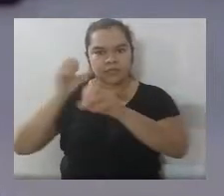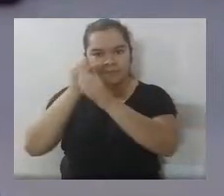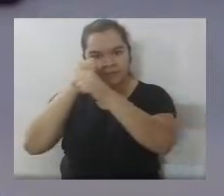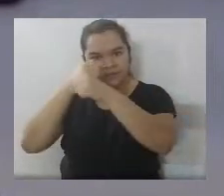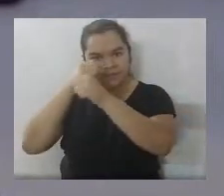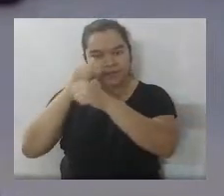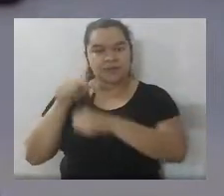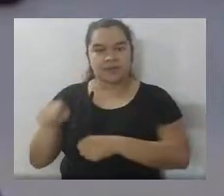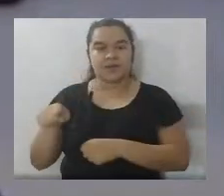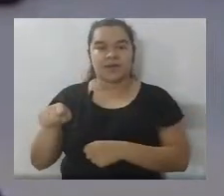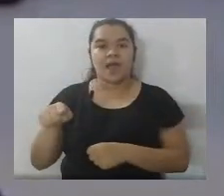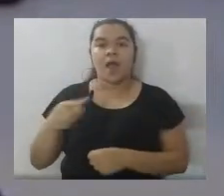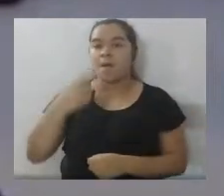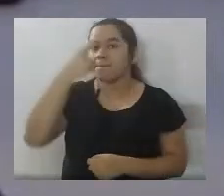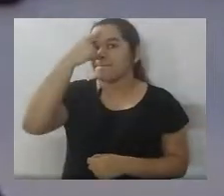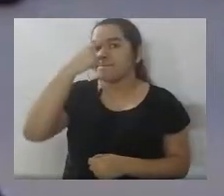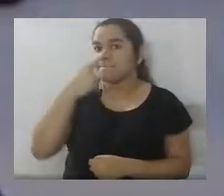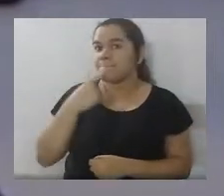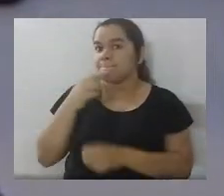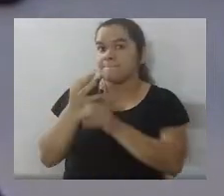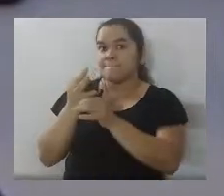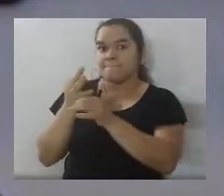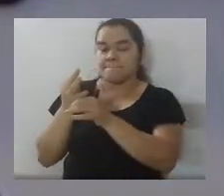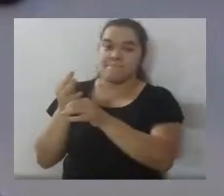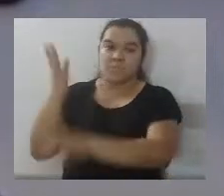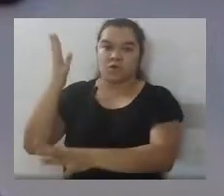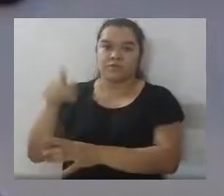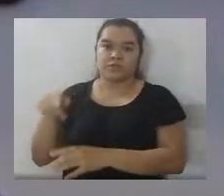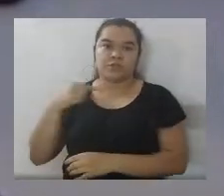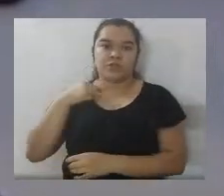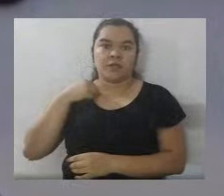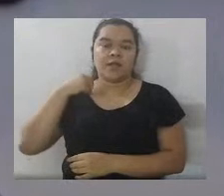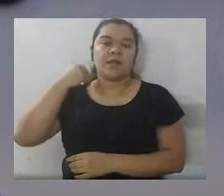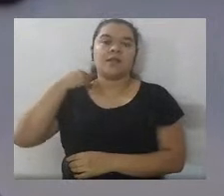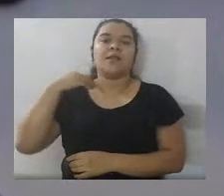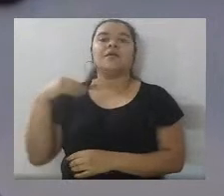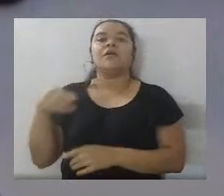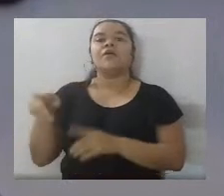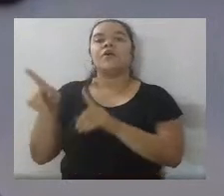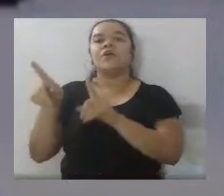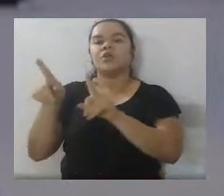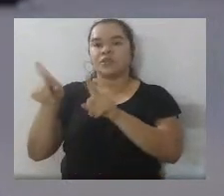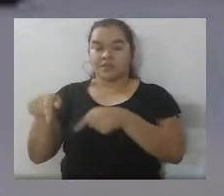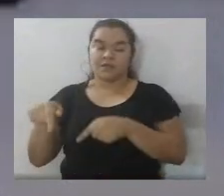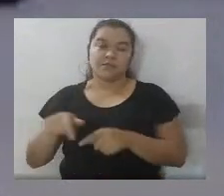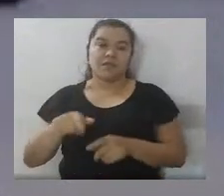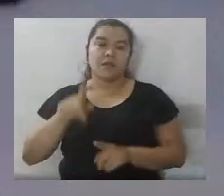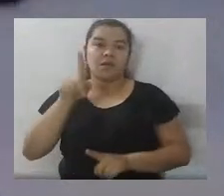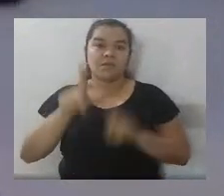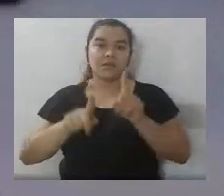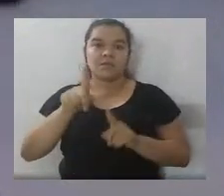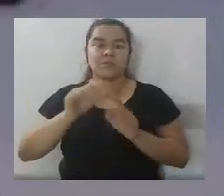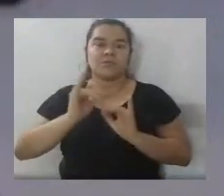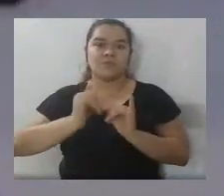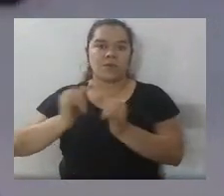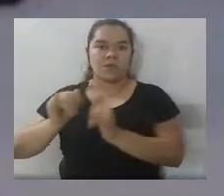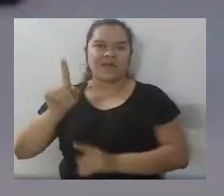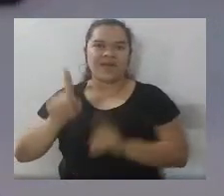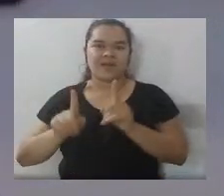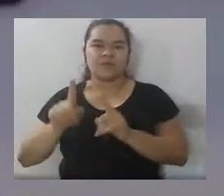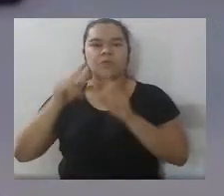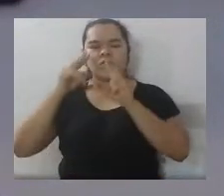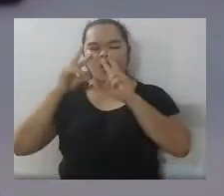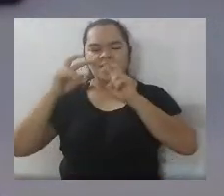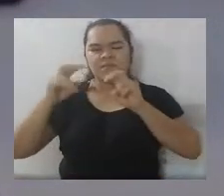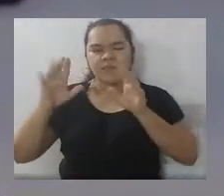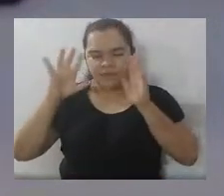profesional en principio, pero vemos también que muchos jóvenes se inclinan por la investigación